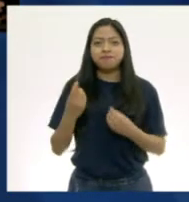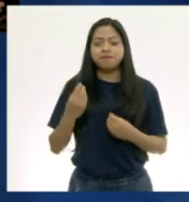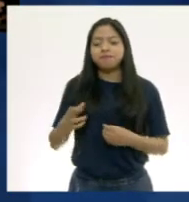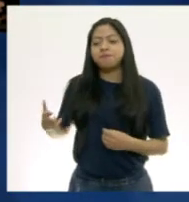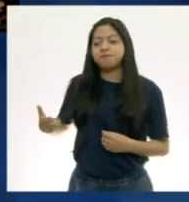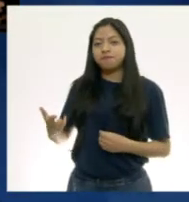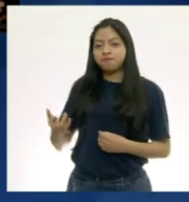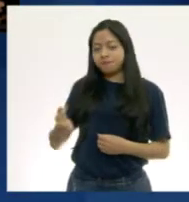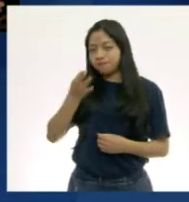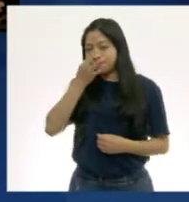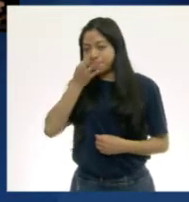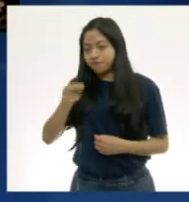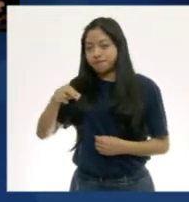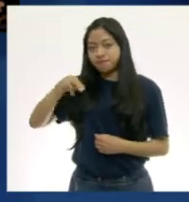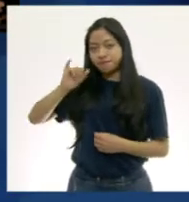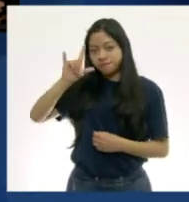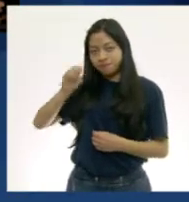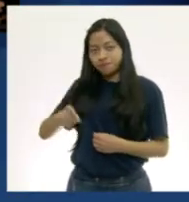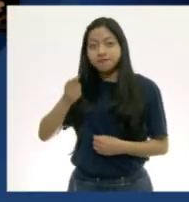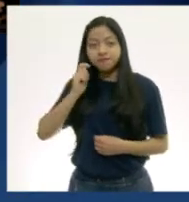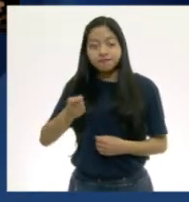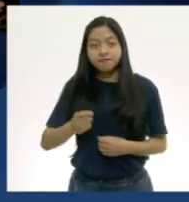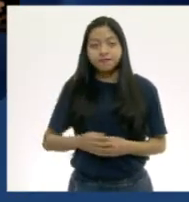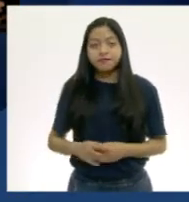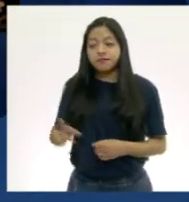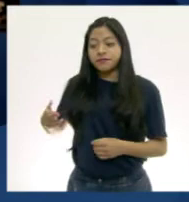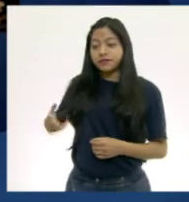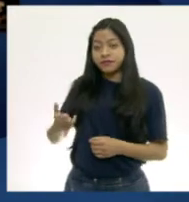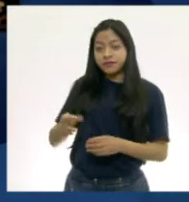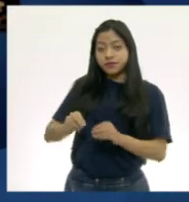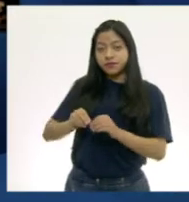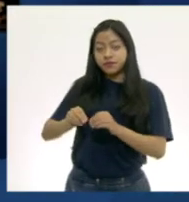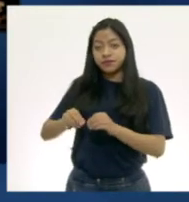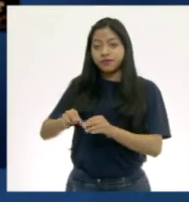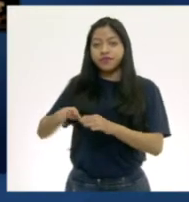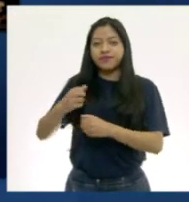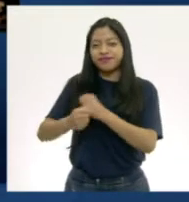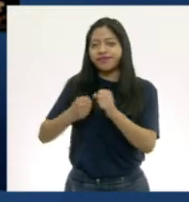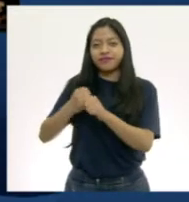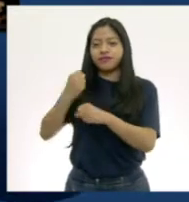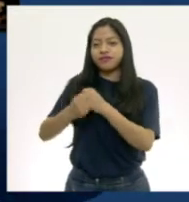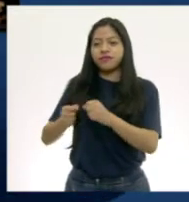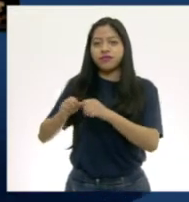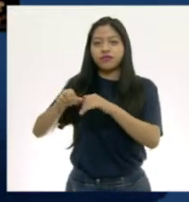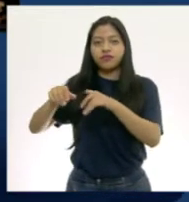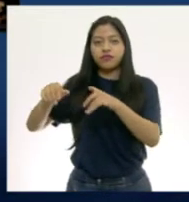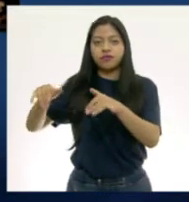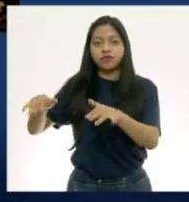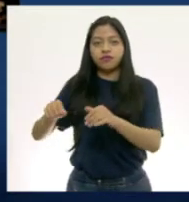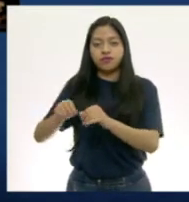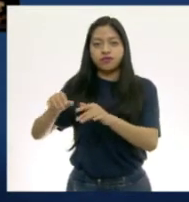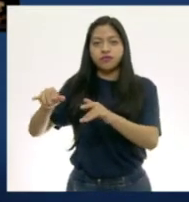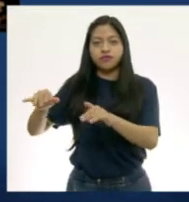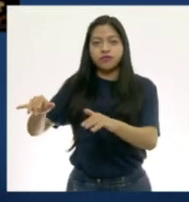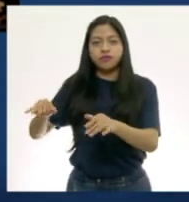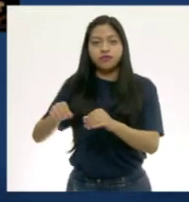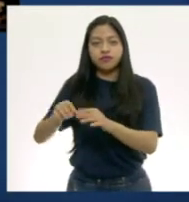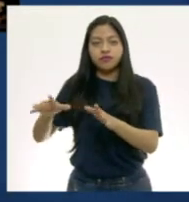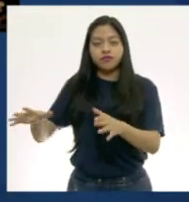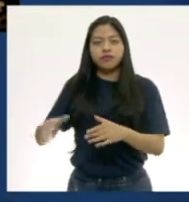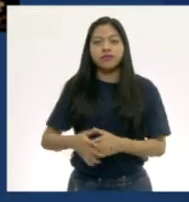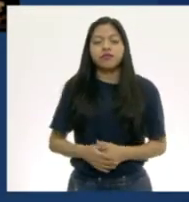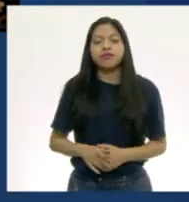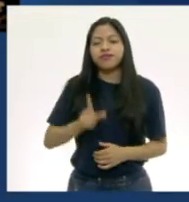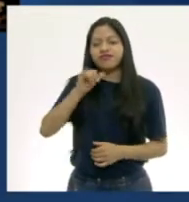del río Nilo. Y entonces, ¿qué es lo que va a pasar? Se va a desbordar el río Nilo año con año, y esto va a depositar un limo negro